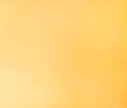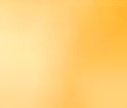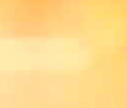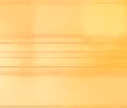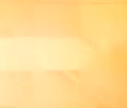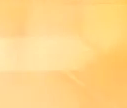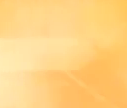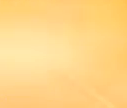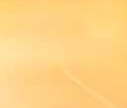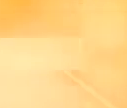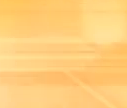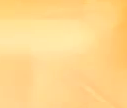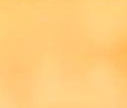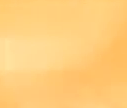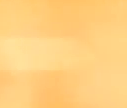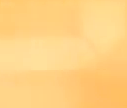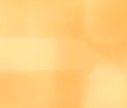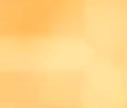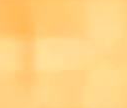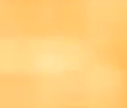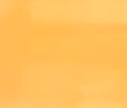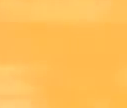Continúa La Pauta de Hoy.